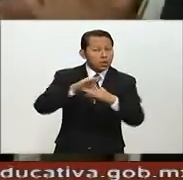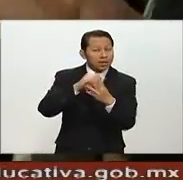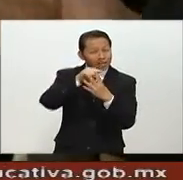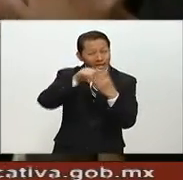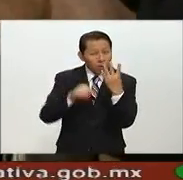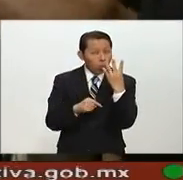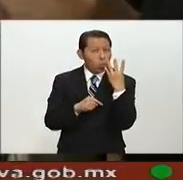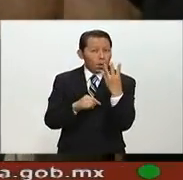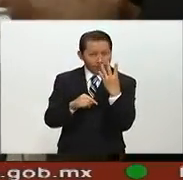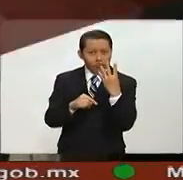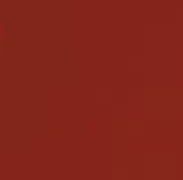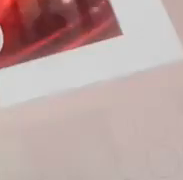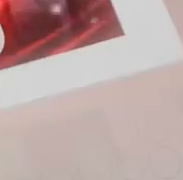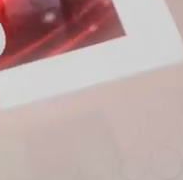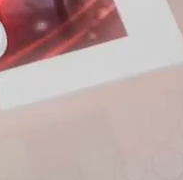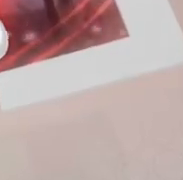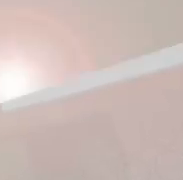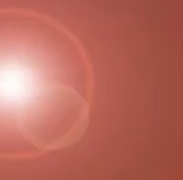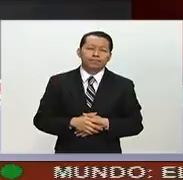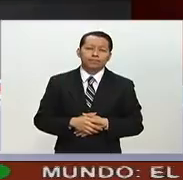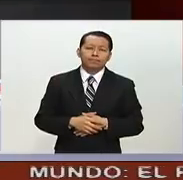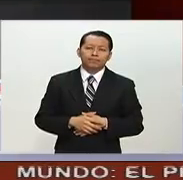prevención.